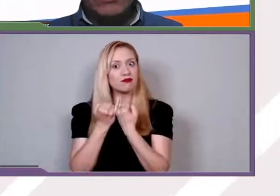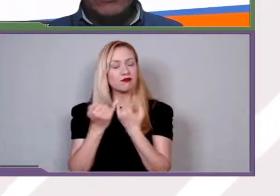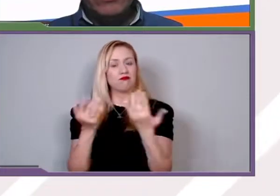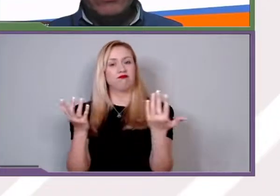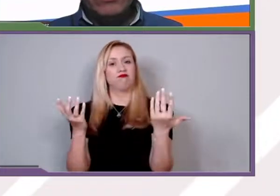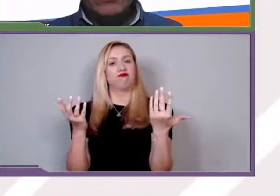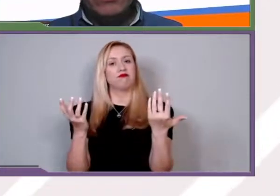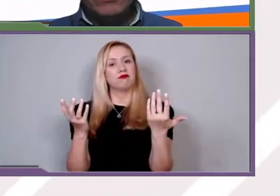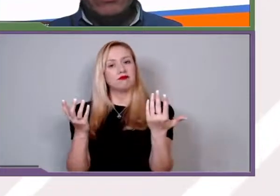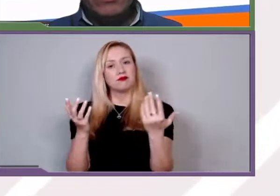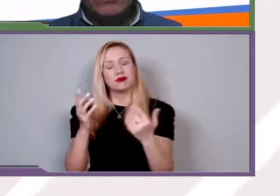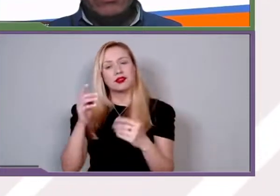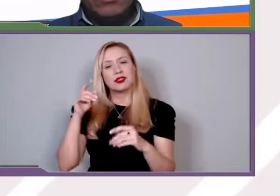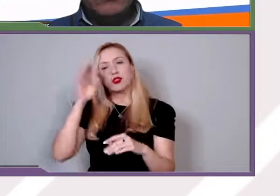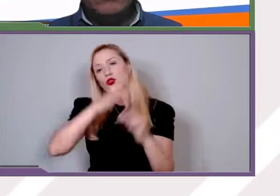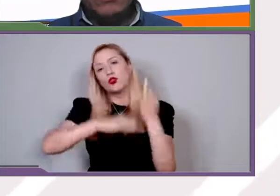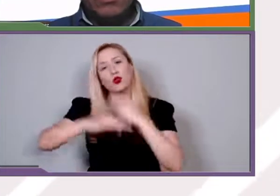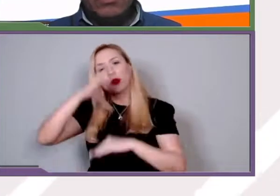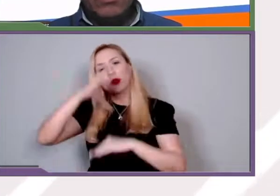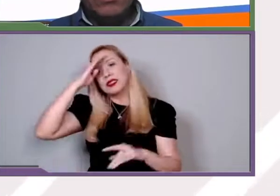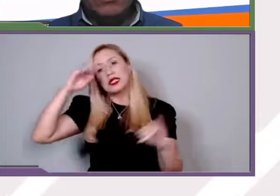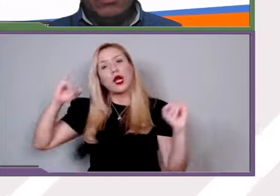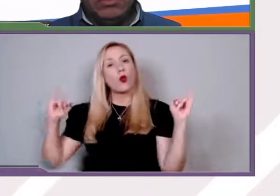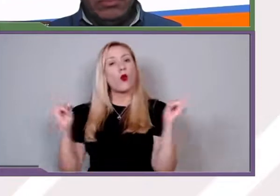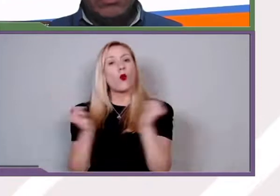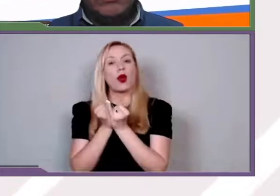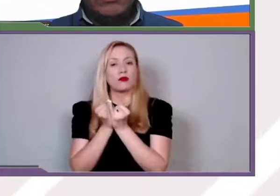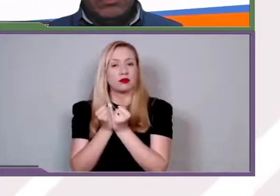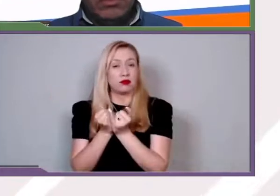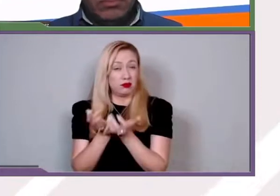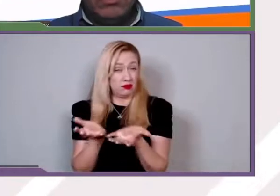esa generalización, ¿no crees, Angelita?